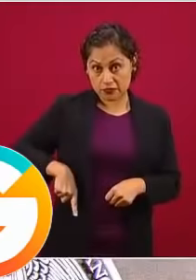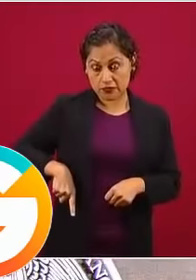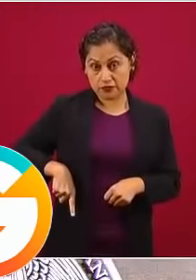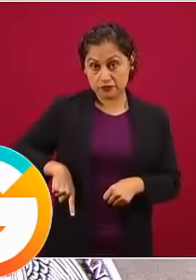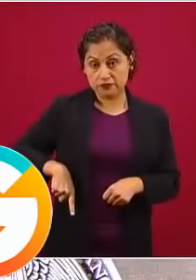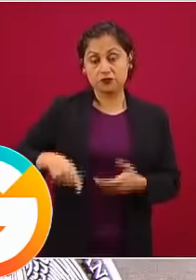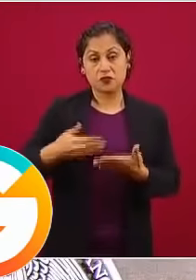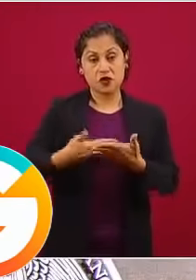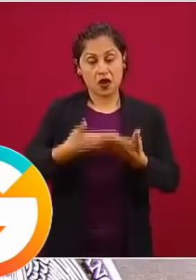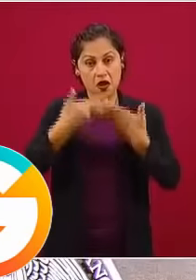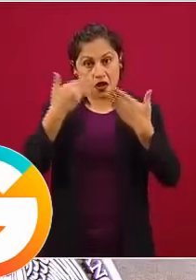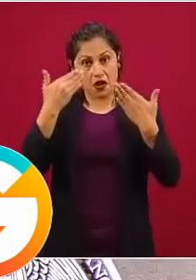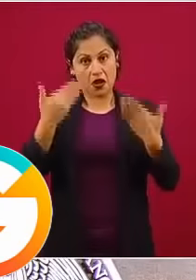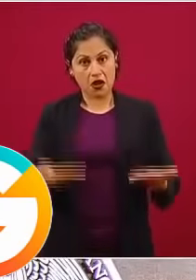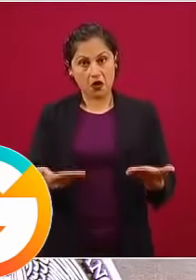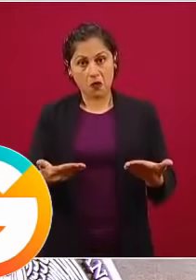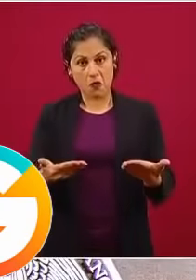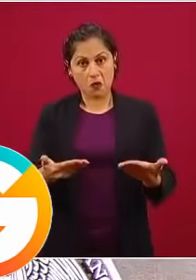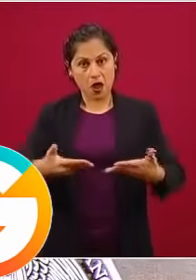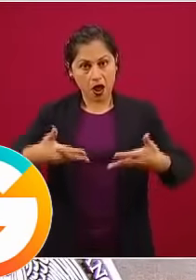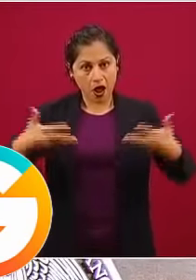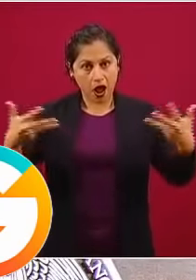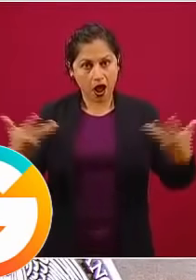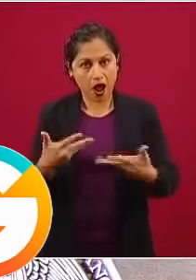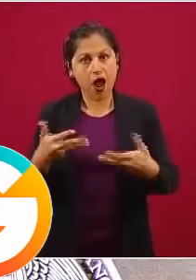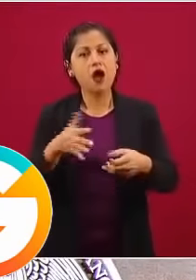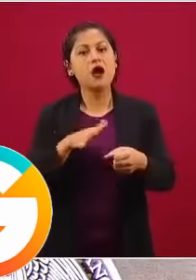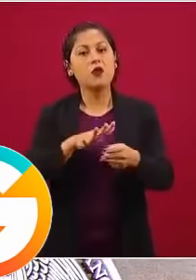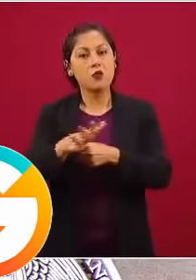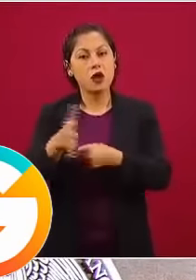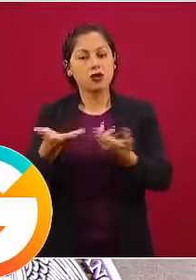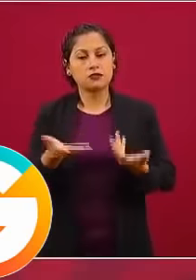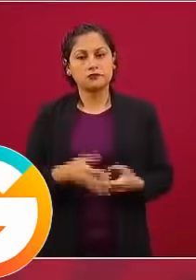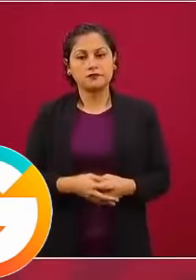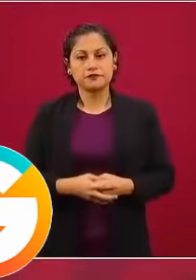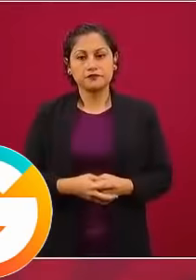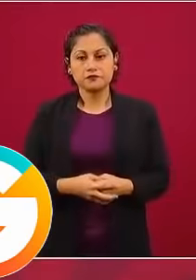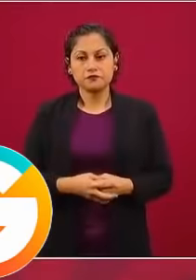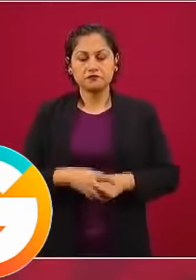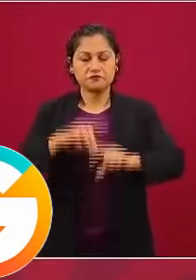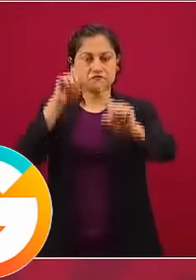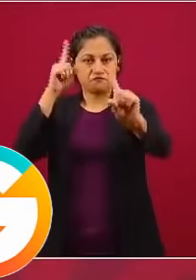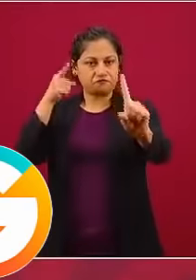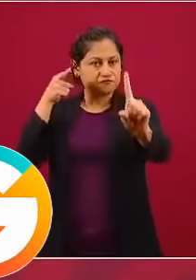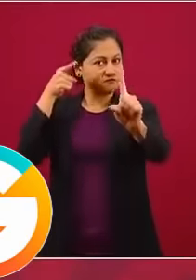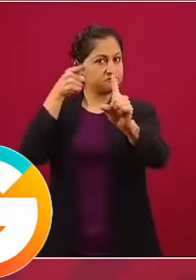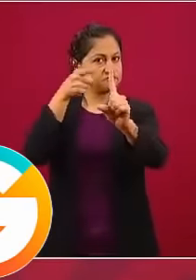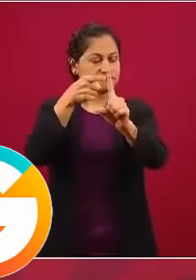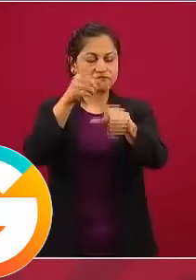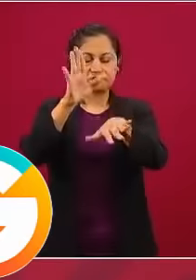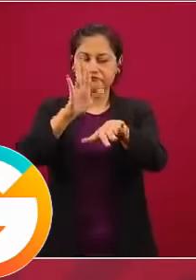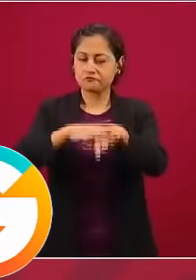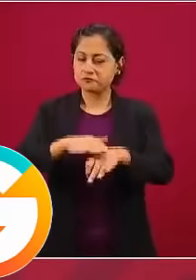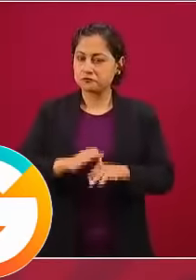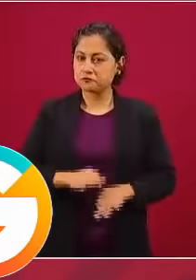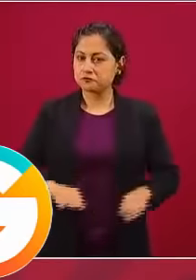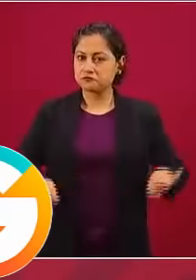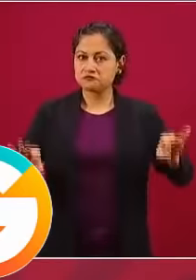postulamos y llevamos a la práctica tiene como eje,